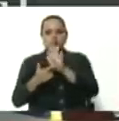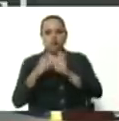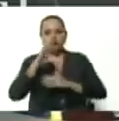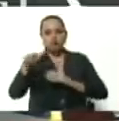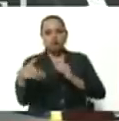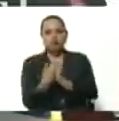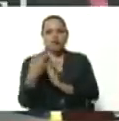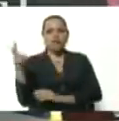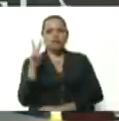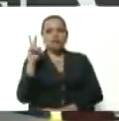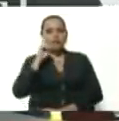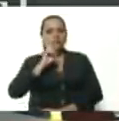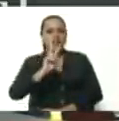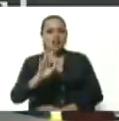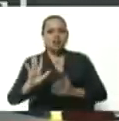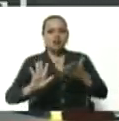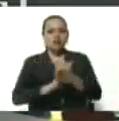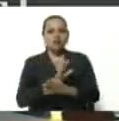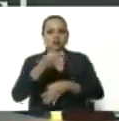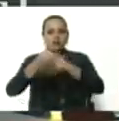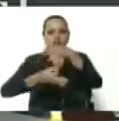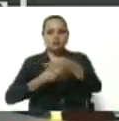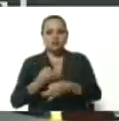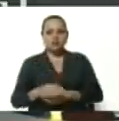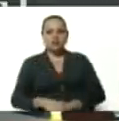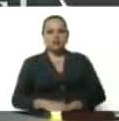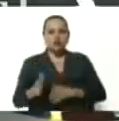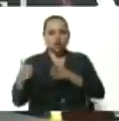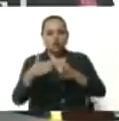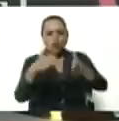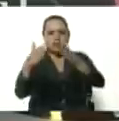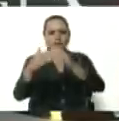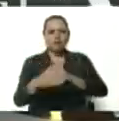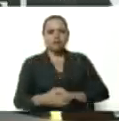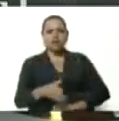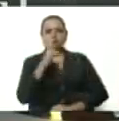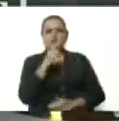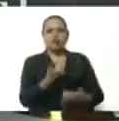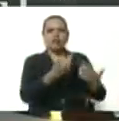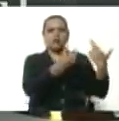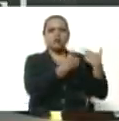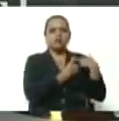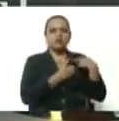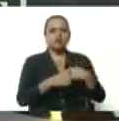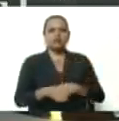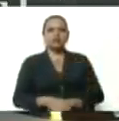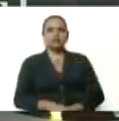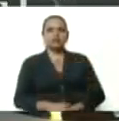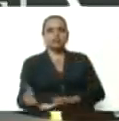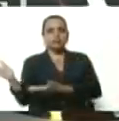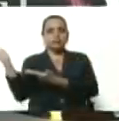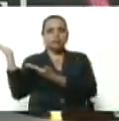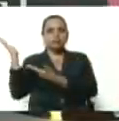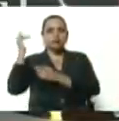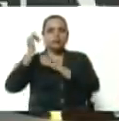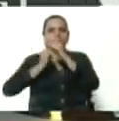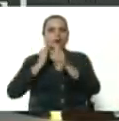Venezuela, para que ustedes vean lo que hemos venido denunciando de los trocheros, de los irresponsables, de estos delincuentes. Adelante,